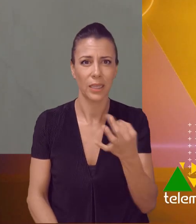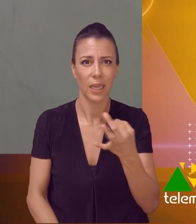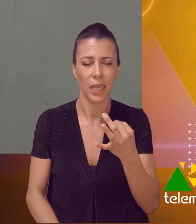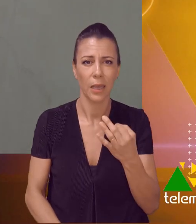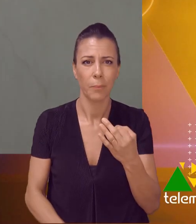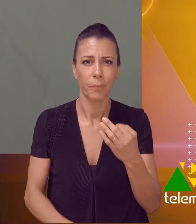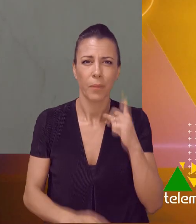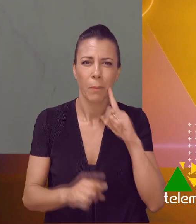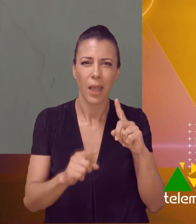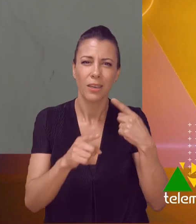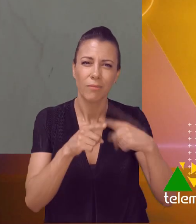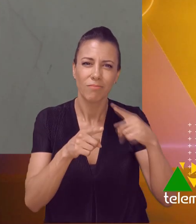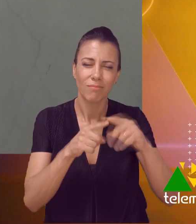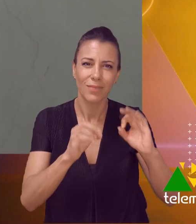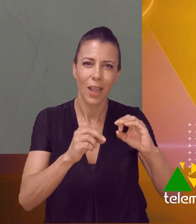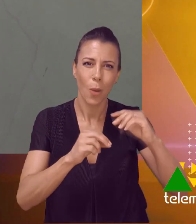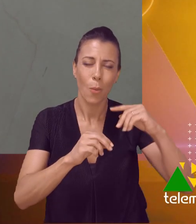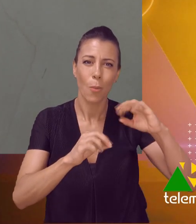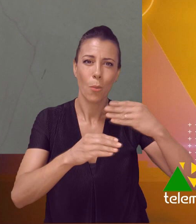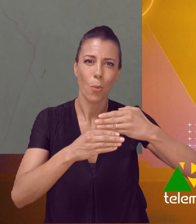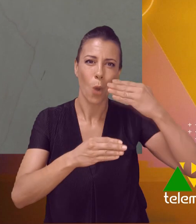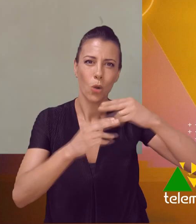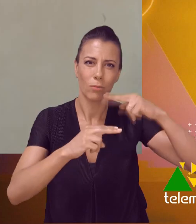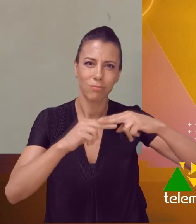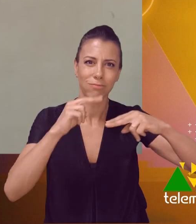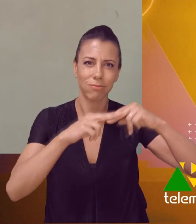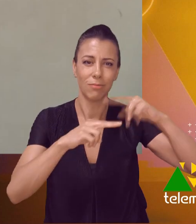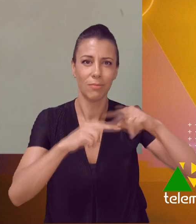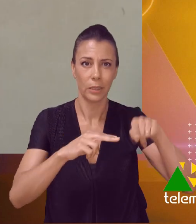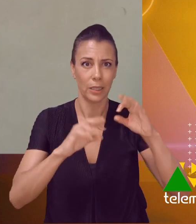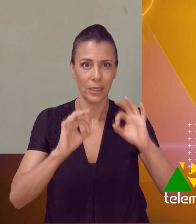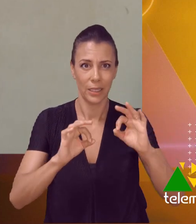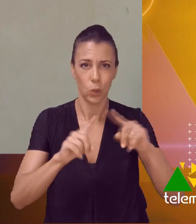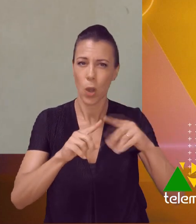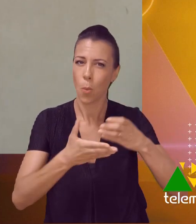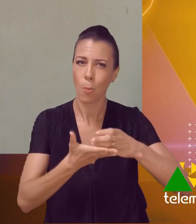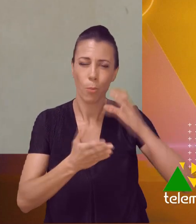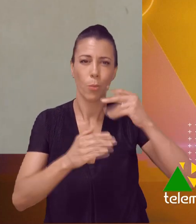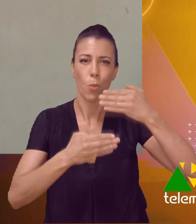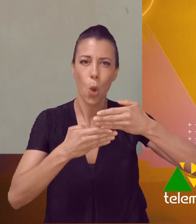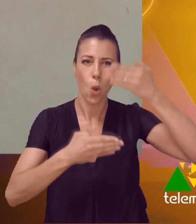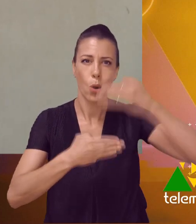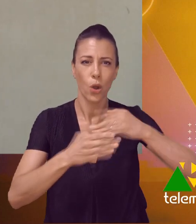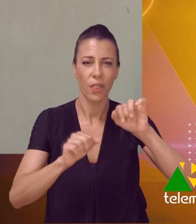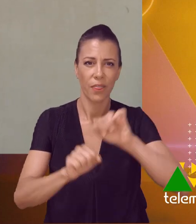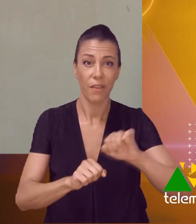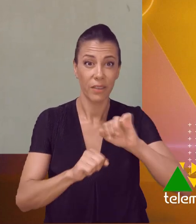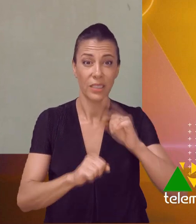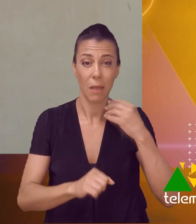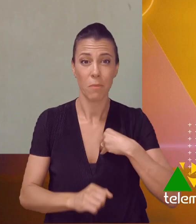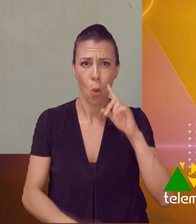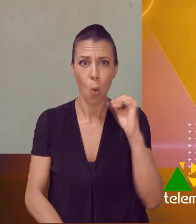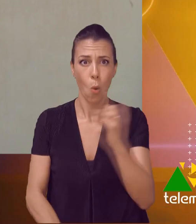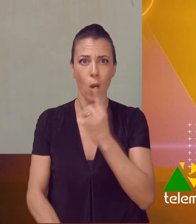pretiles del muro de la Torre de la Vela. Esto sería el muro de defensa, esto sería donde los guardias podían hacer la